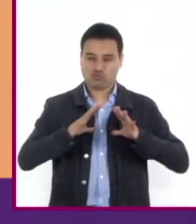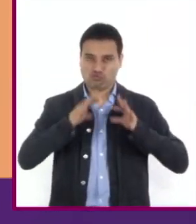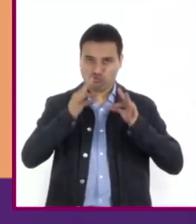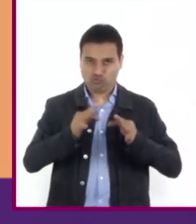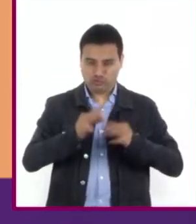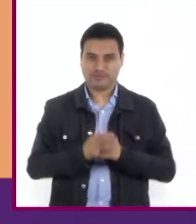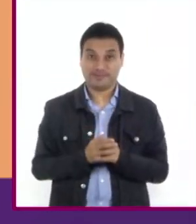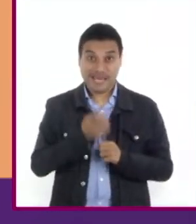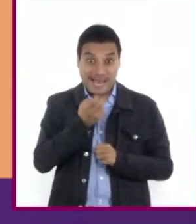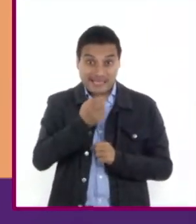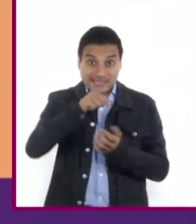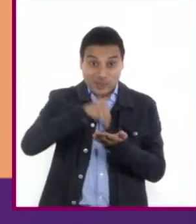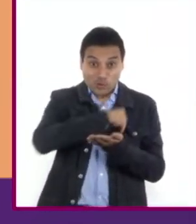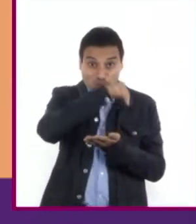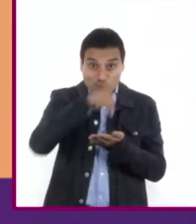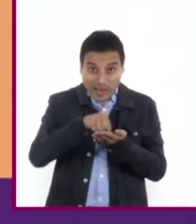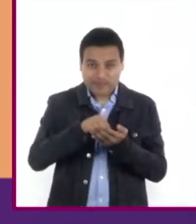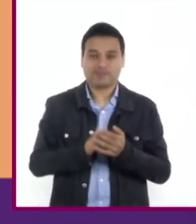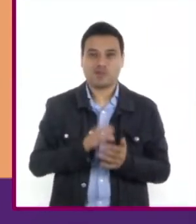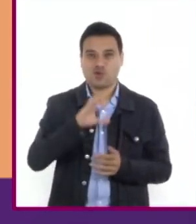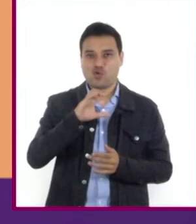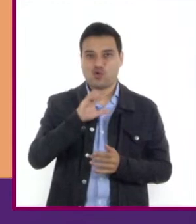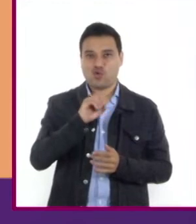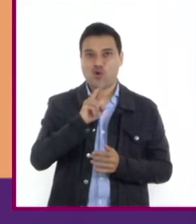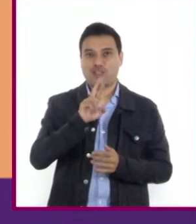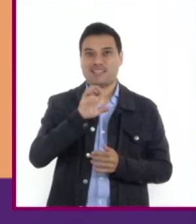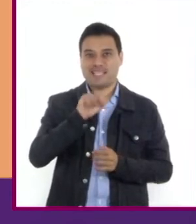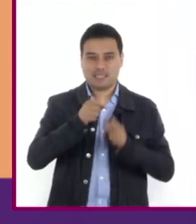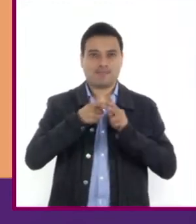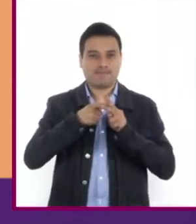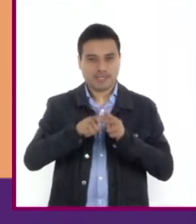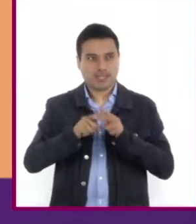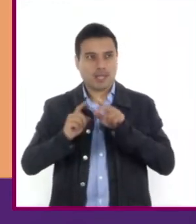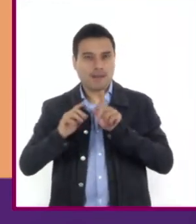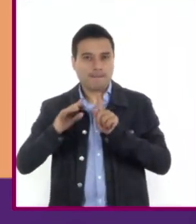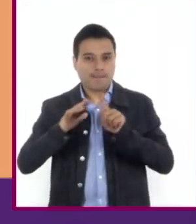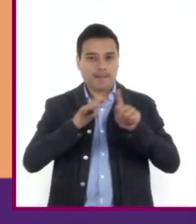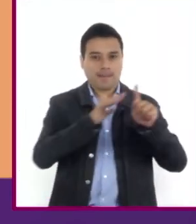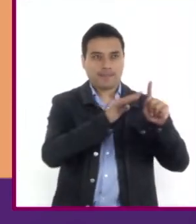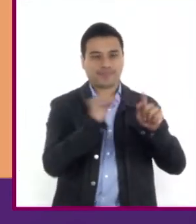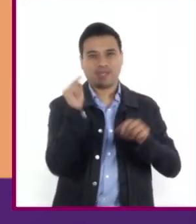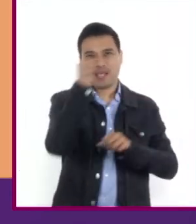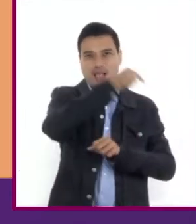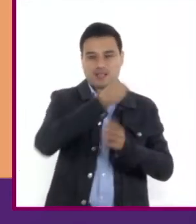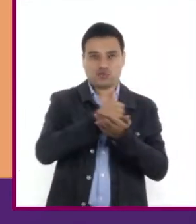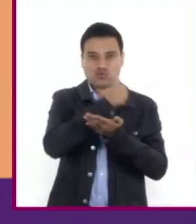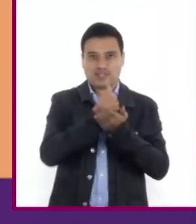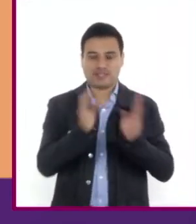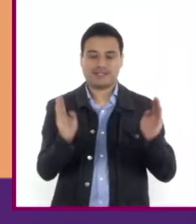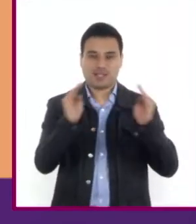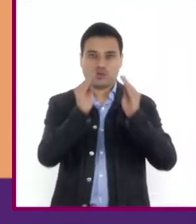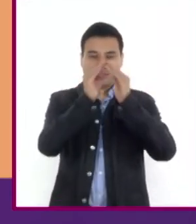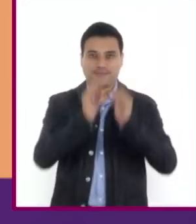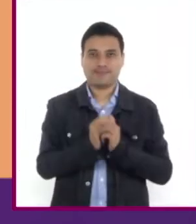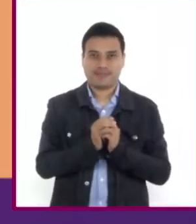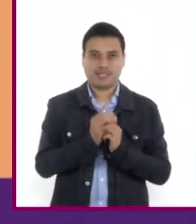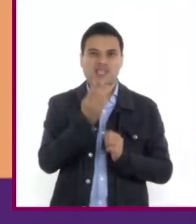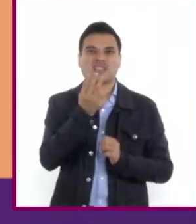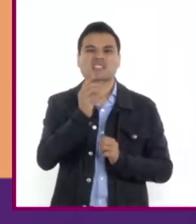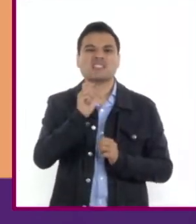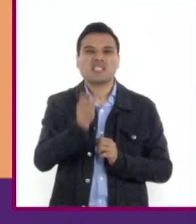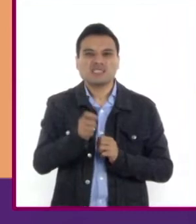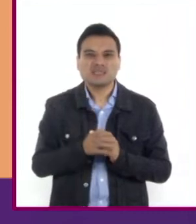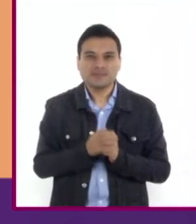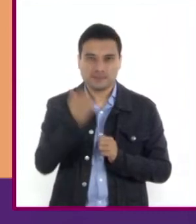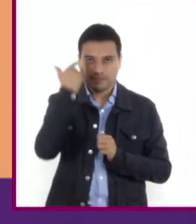este lugar, Cortés emprende su viaje hacia Tenochtitlán. En tercer lugar, tenemos la 3.